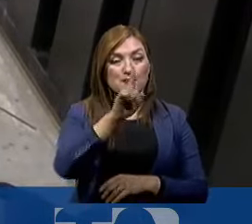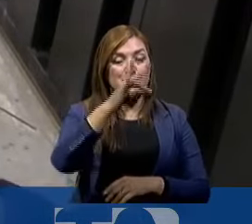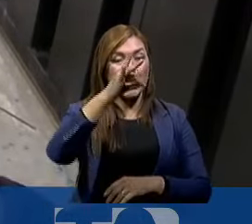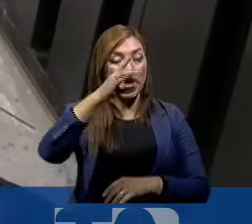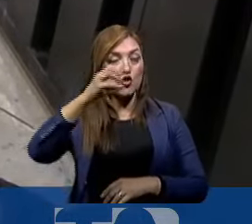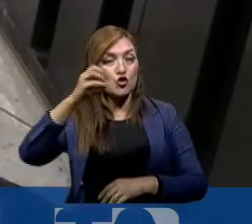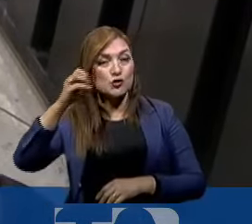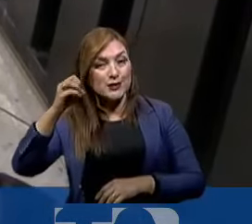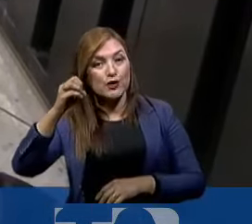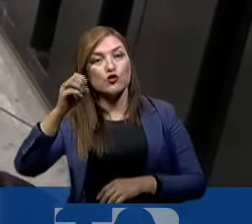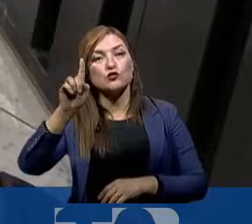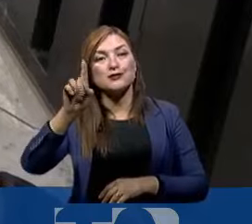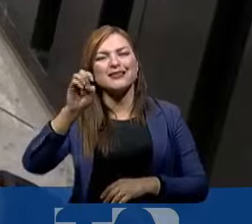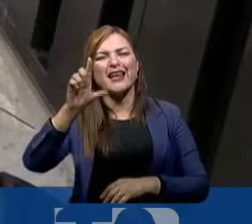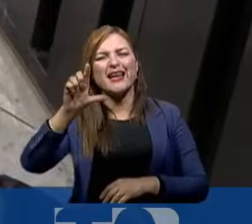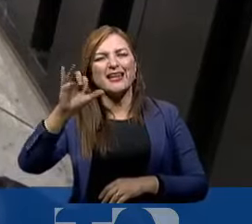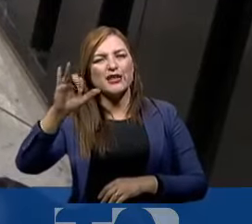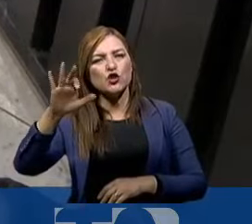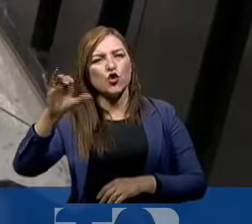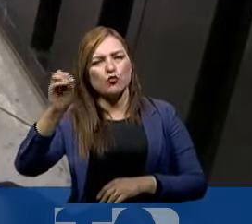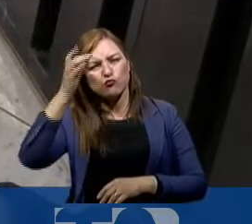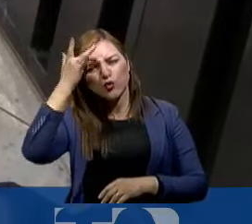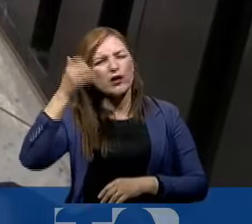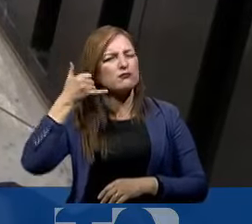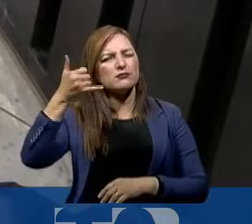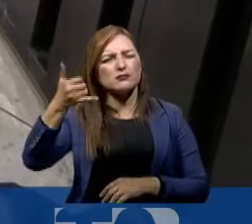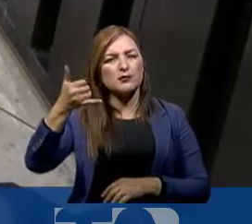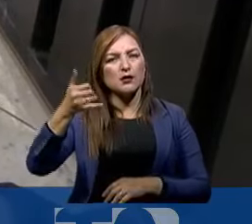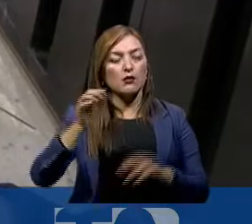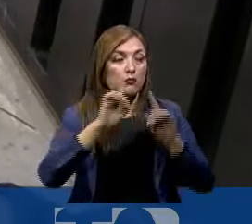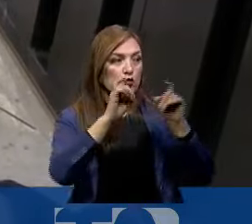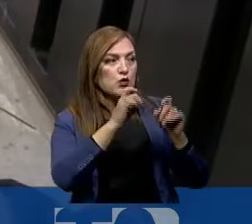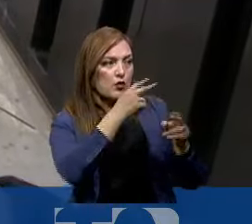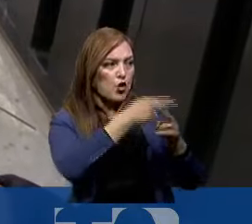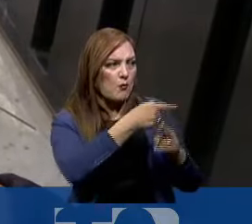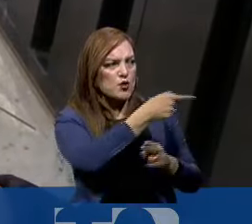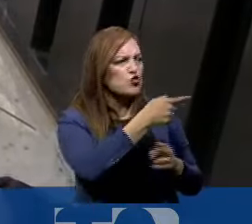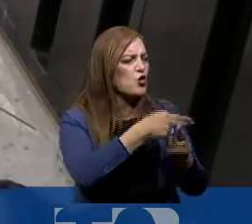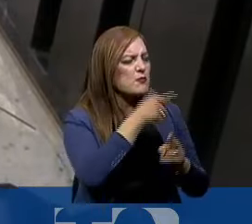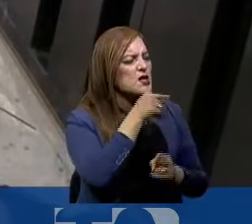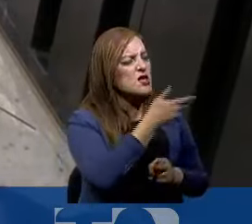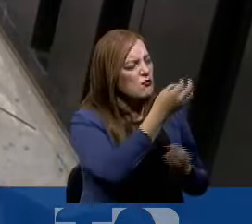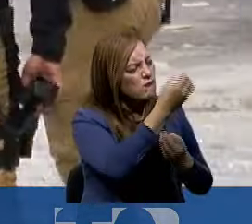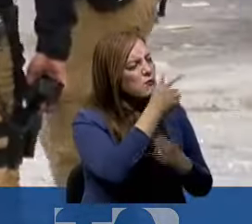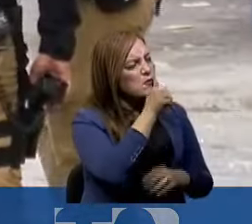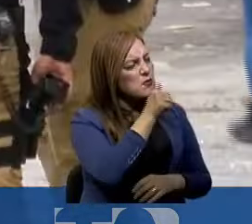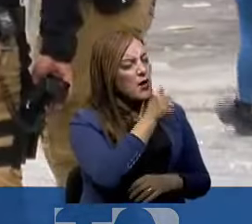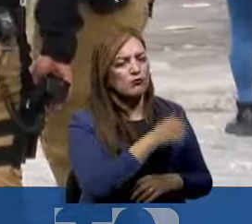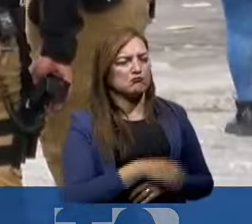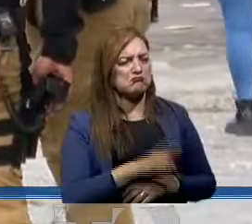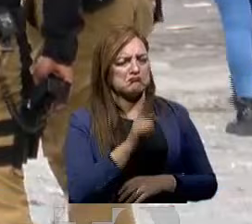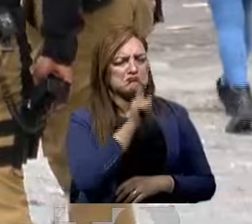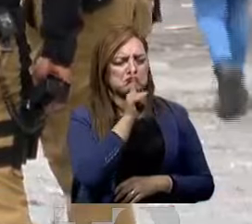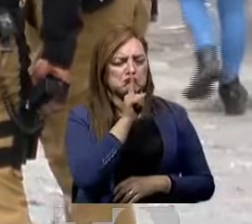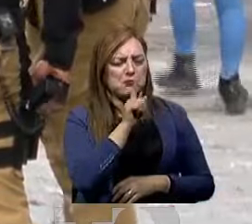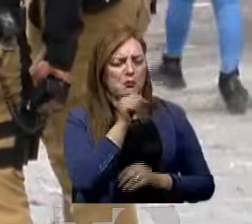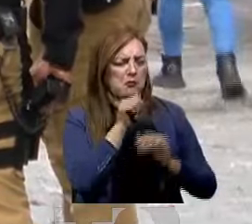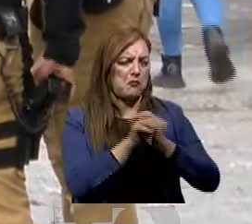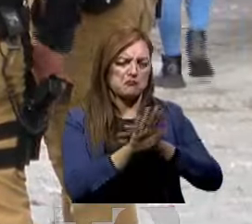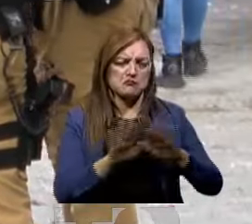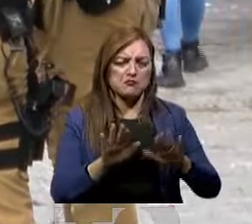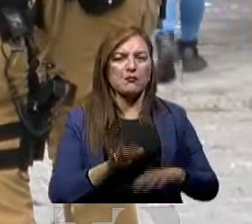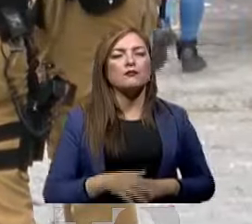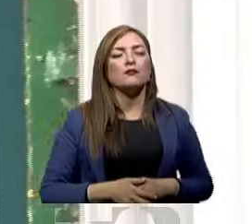delito? Porque es una línea en donde no nos van a preguntar nuestros nombres, nuestra información privada. La campaña inició